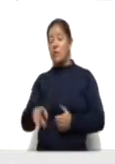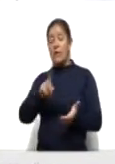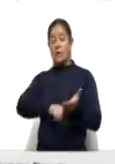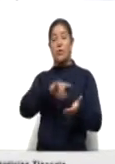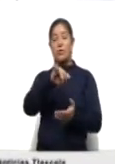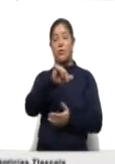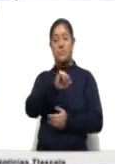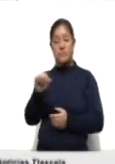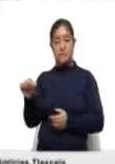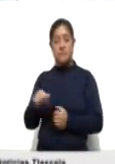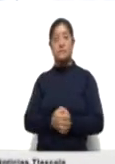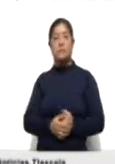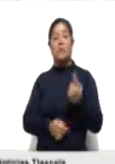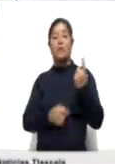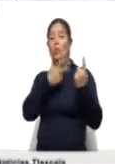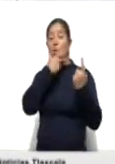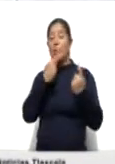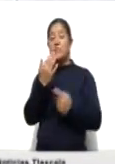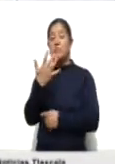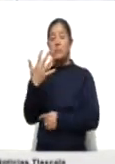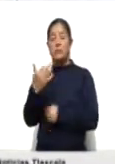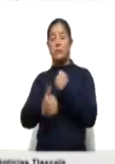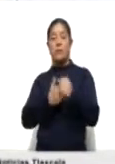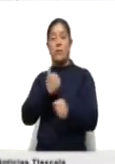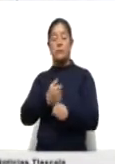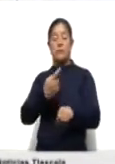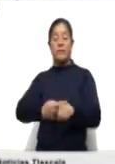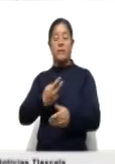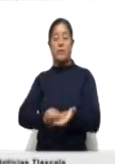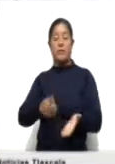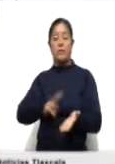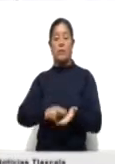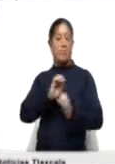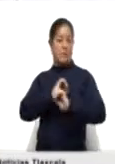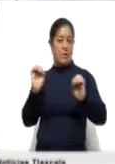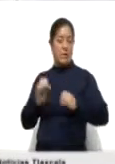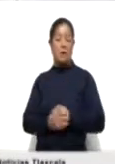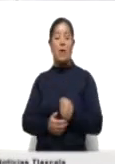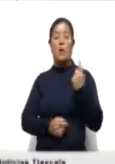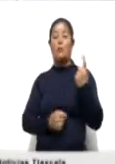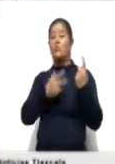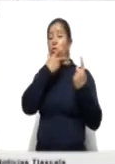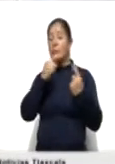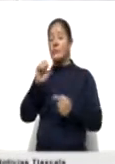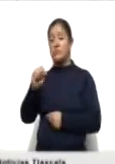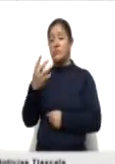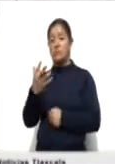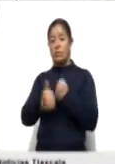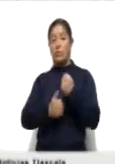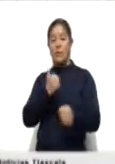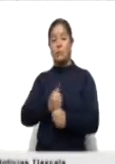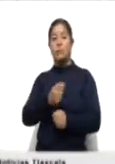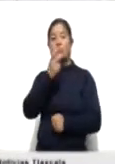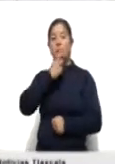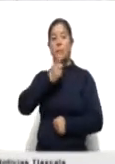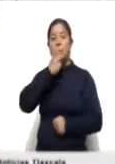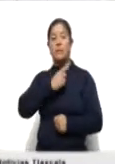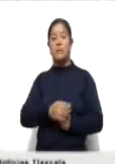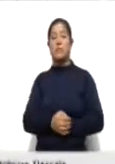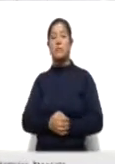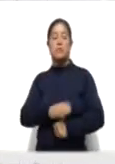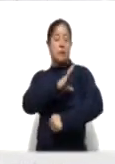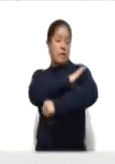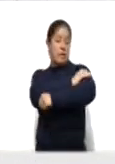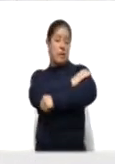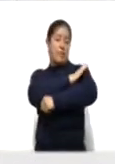IMSS y corresponde a un masculino de 55 años sin ninguna comorbilidad y un hombre de 65 años con diabetes e